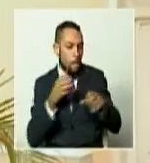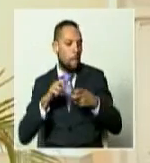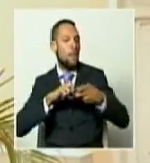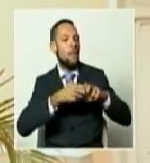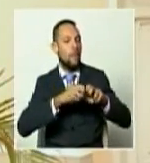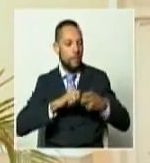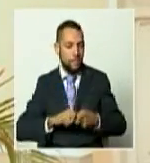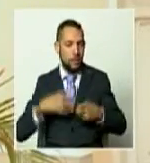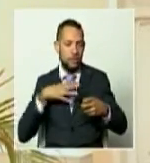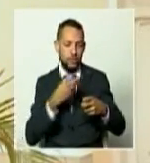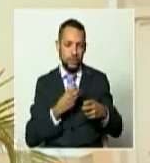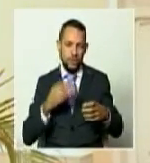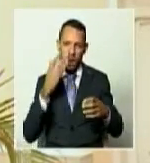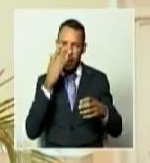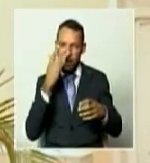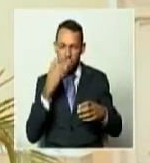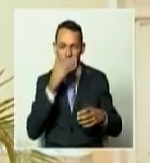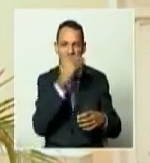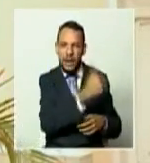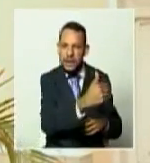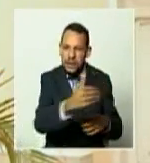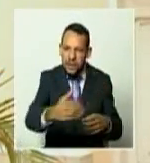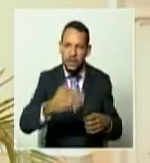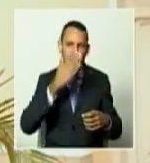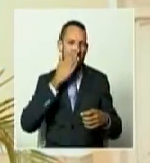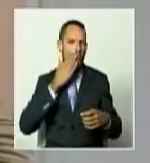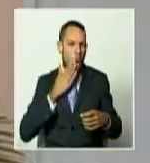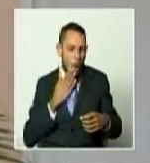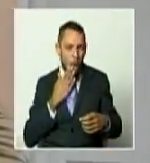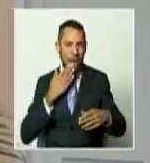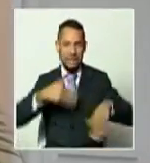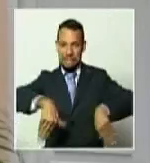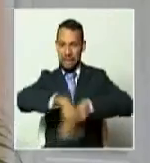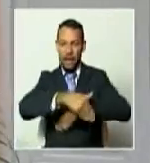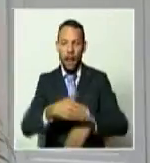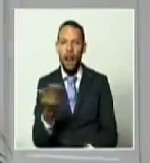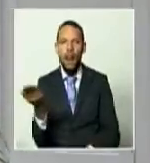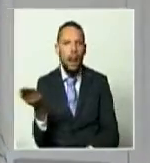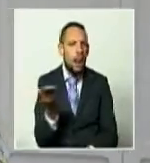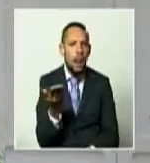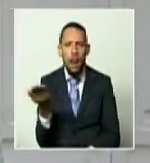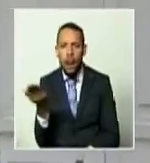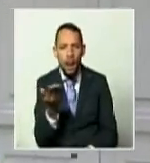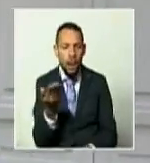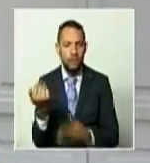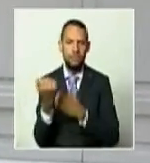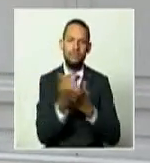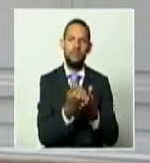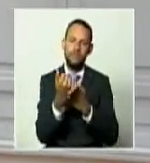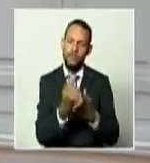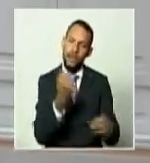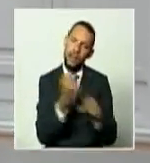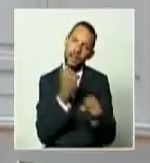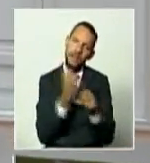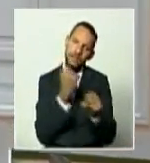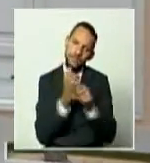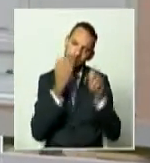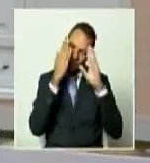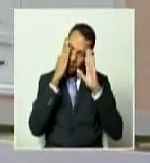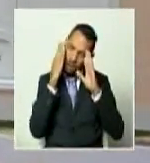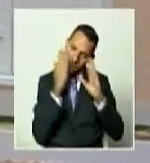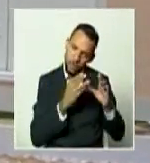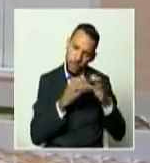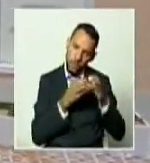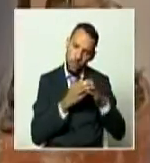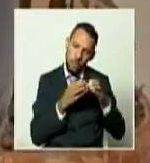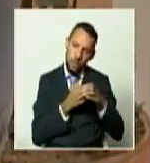a tratar como los niños y jóvenes de la calle. Rescatar como el trabajo de las comunidades